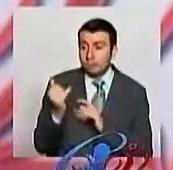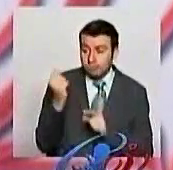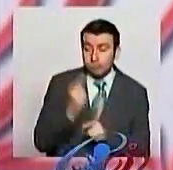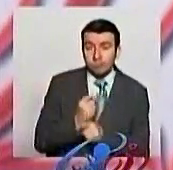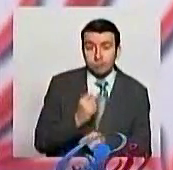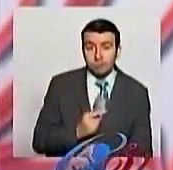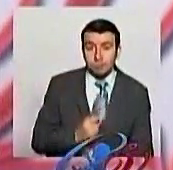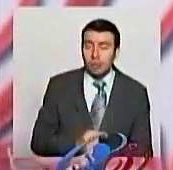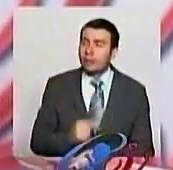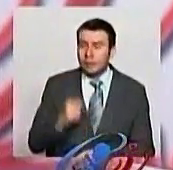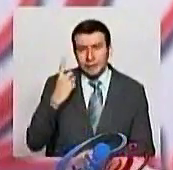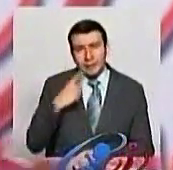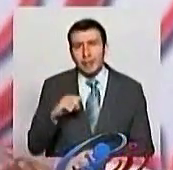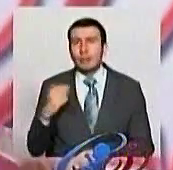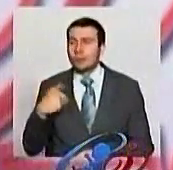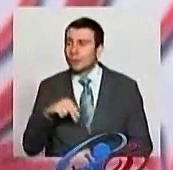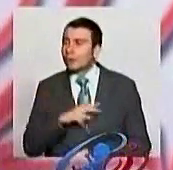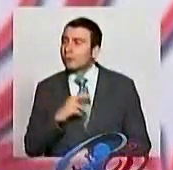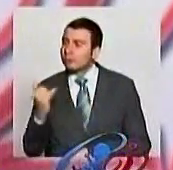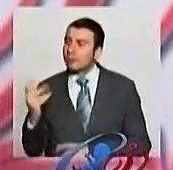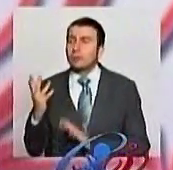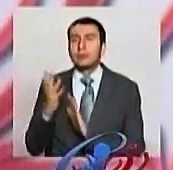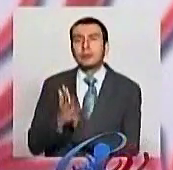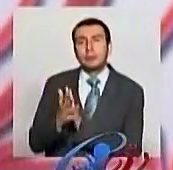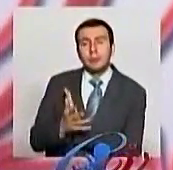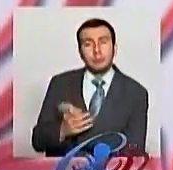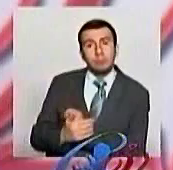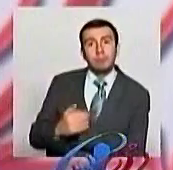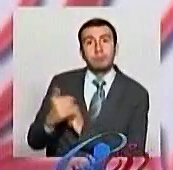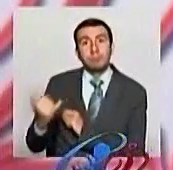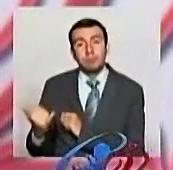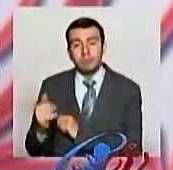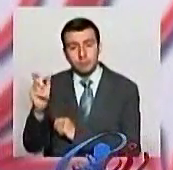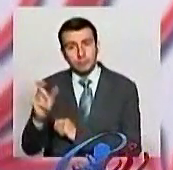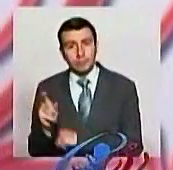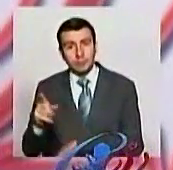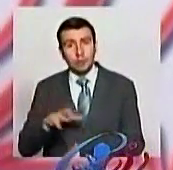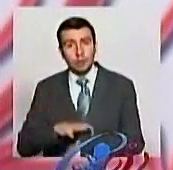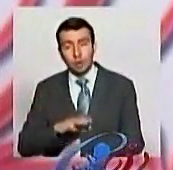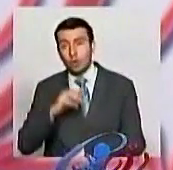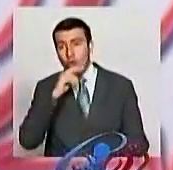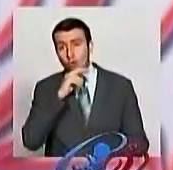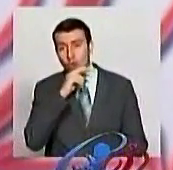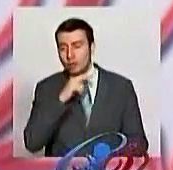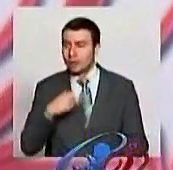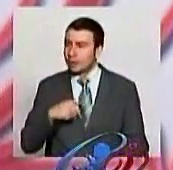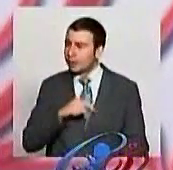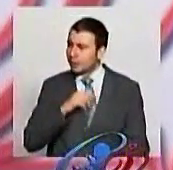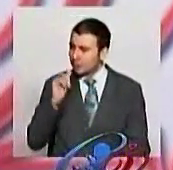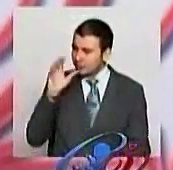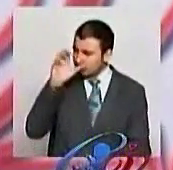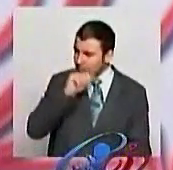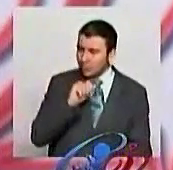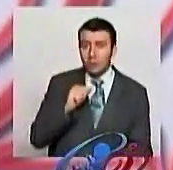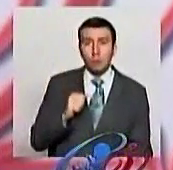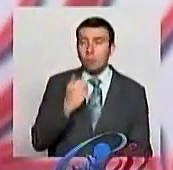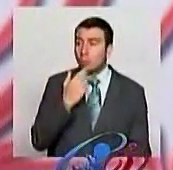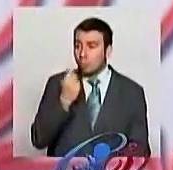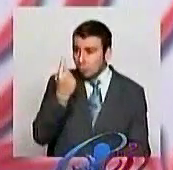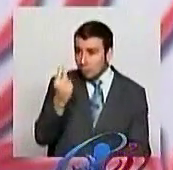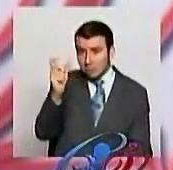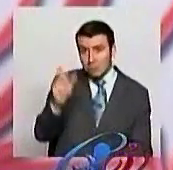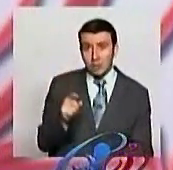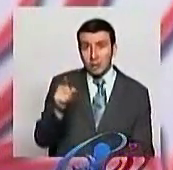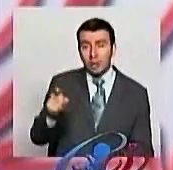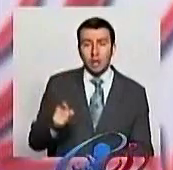estos días estábamos hablando, pues acá con el doctor Rojas, y estábamos viendo cómo solo un obeso puede tener, por